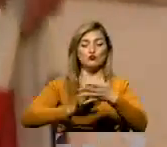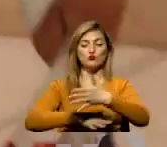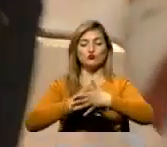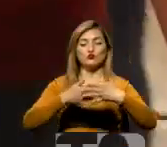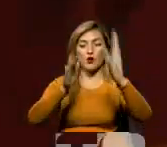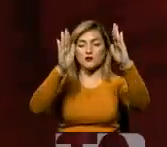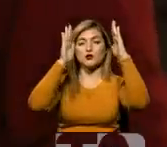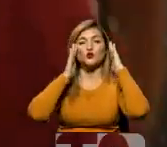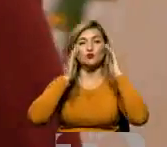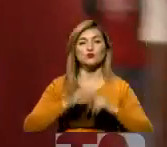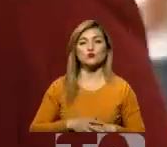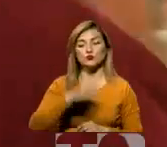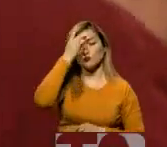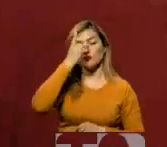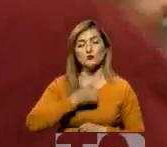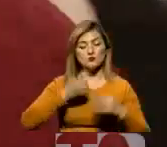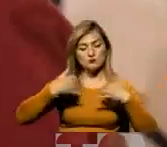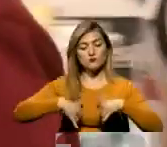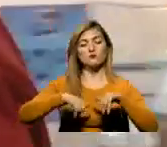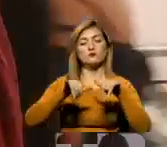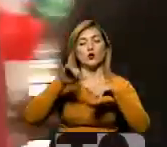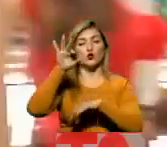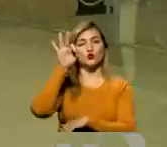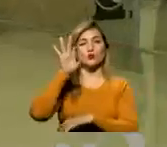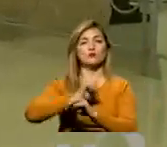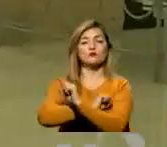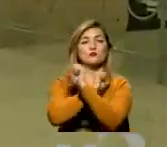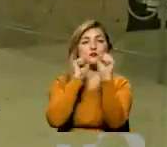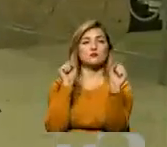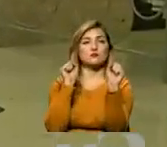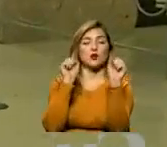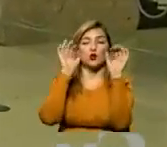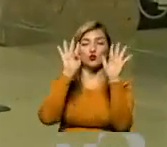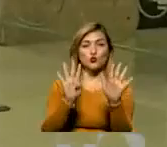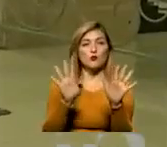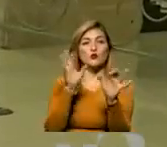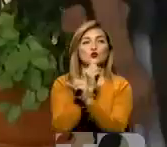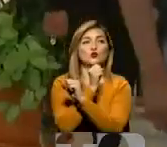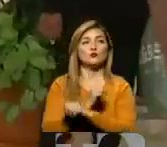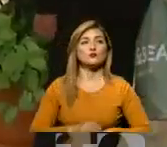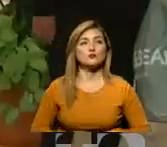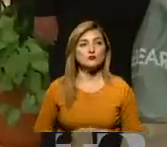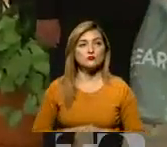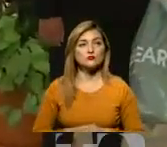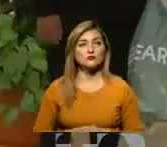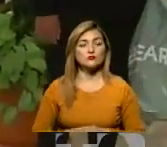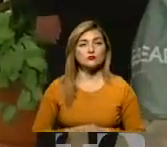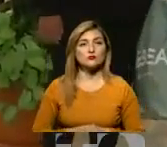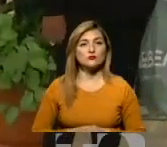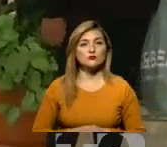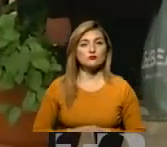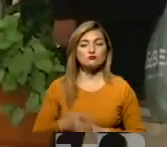también de atención han decidido extenderlos desde las 9 de la mañana hasta las 9 de la noche. Hemos observado también